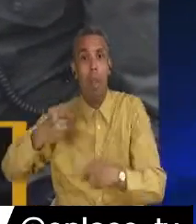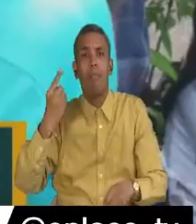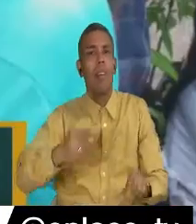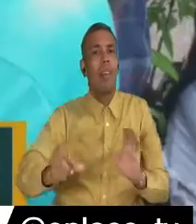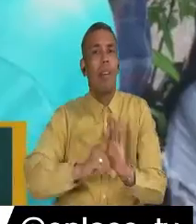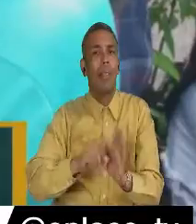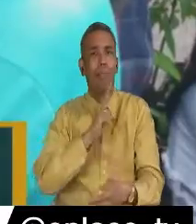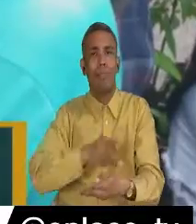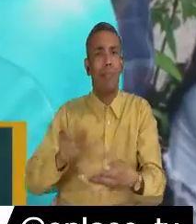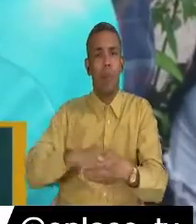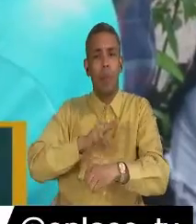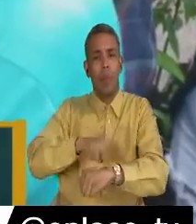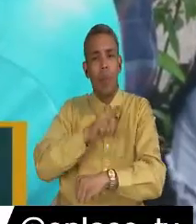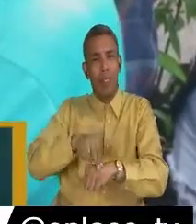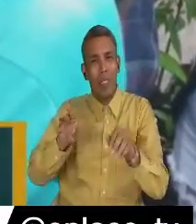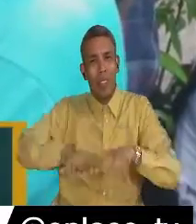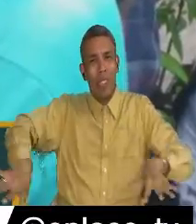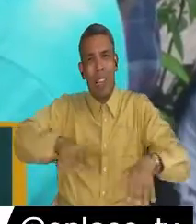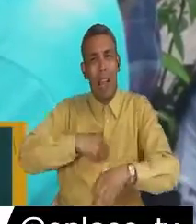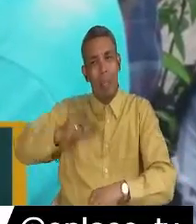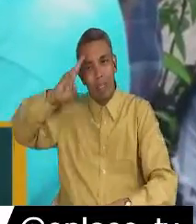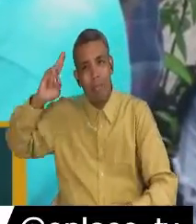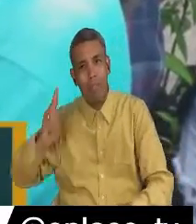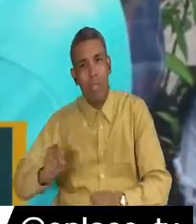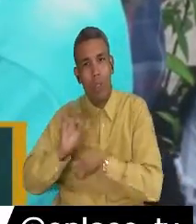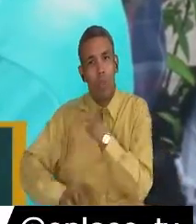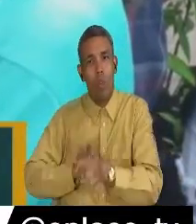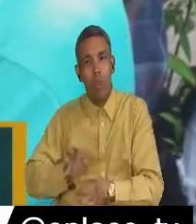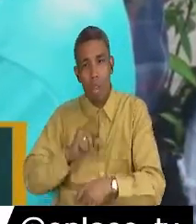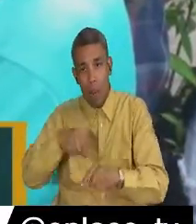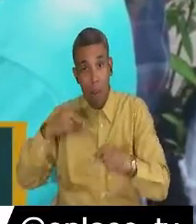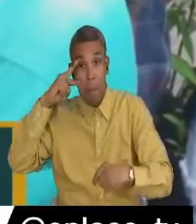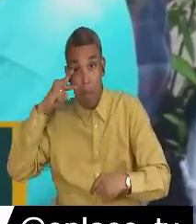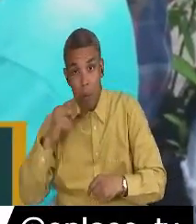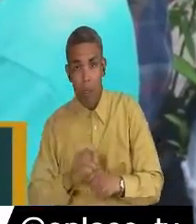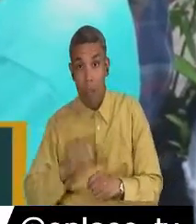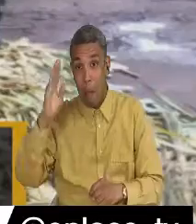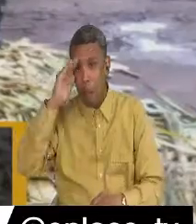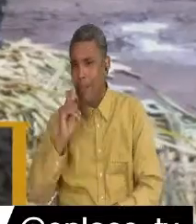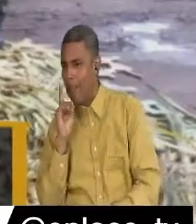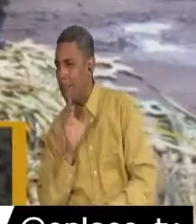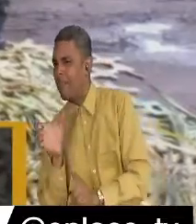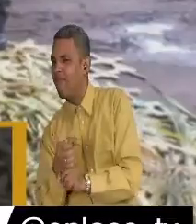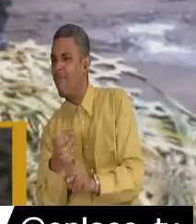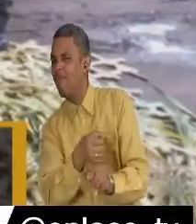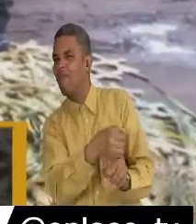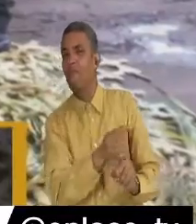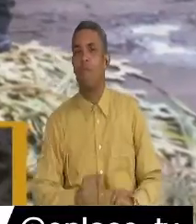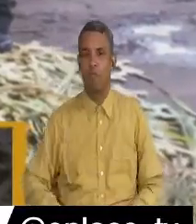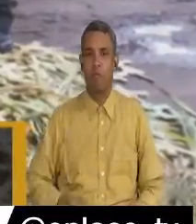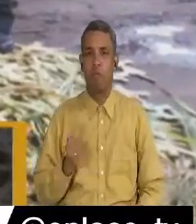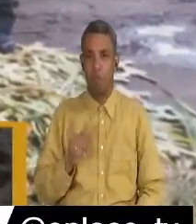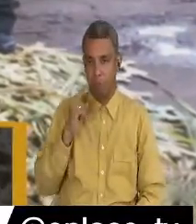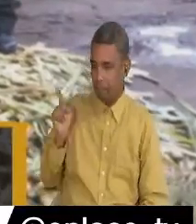Santander y estos controles se hicieron para contrarrestar la comercialización de palma de cera y palma de vino.